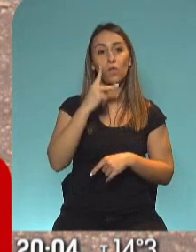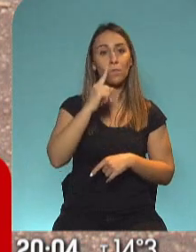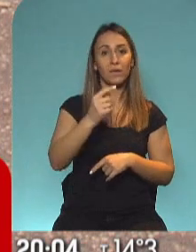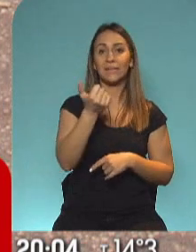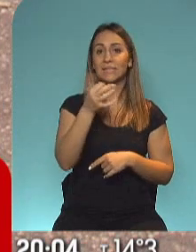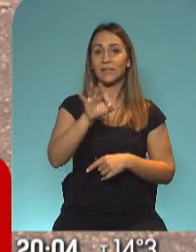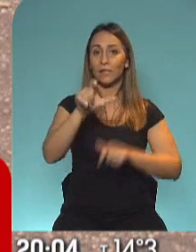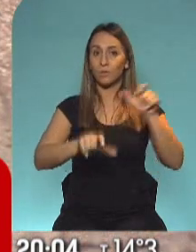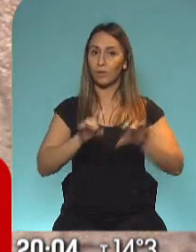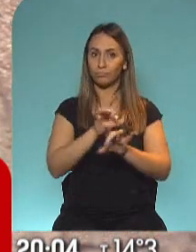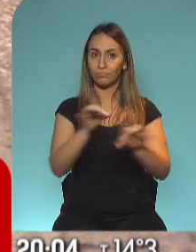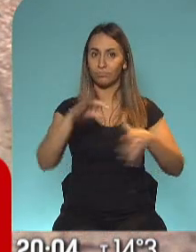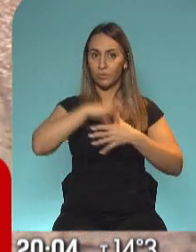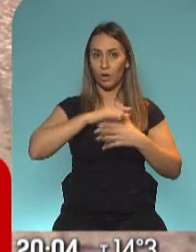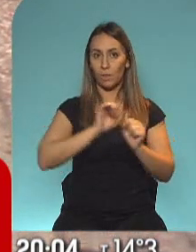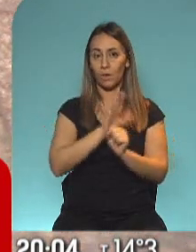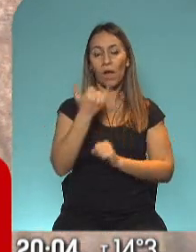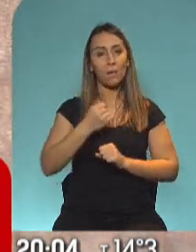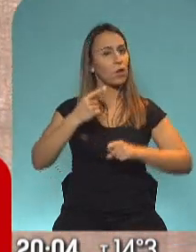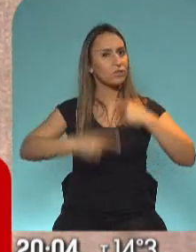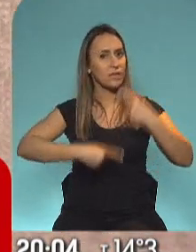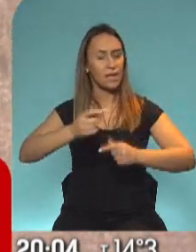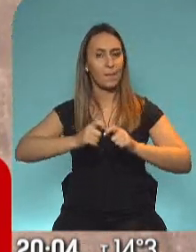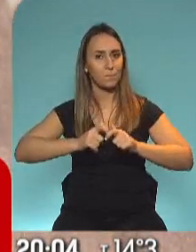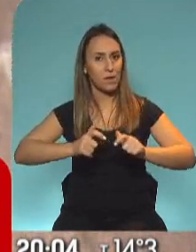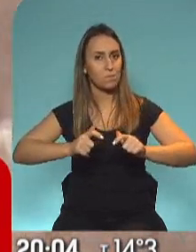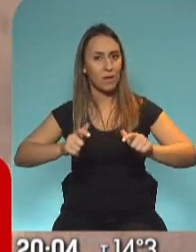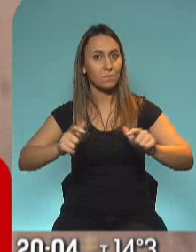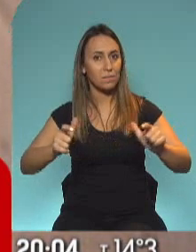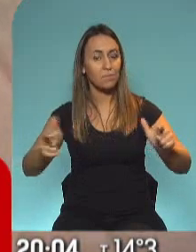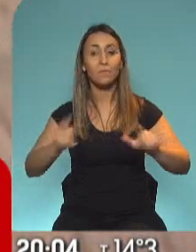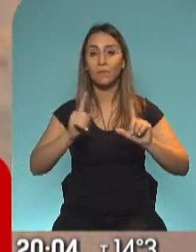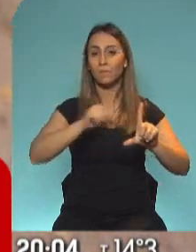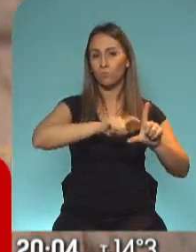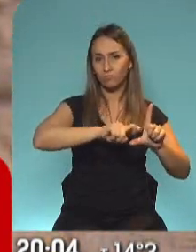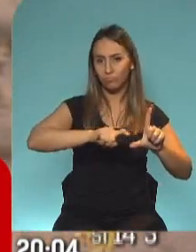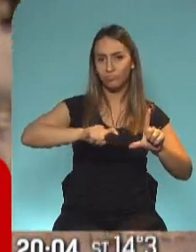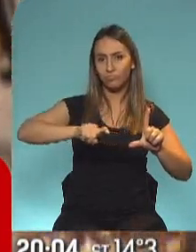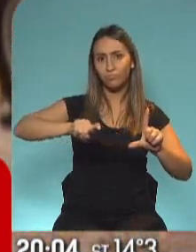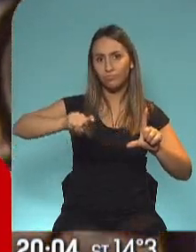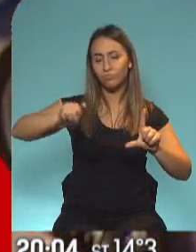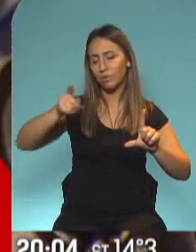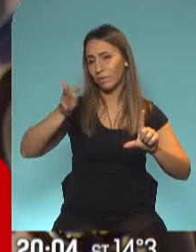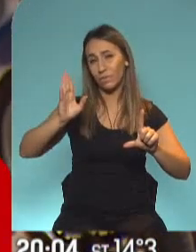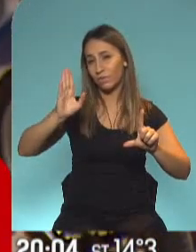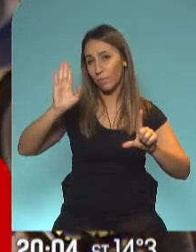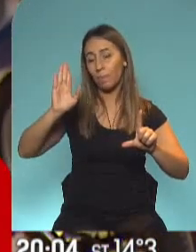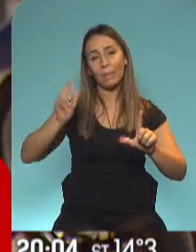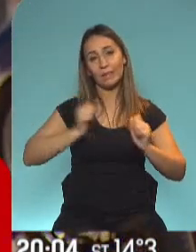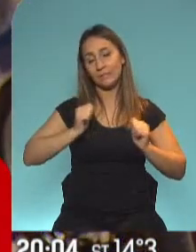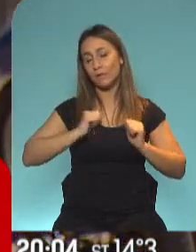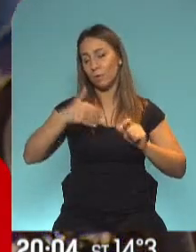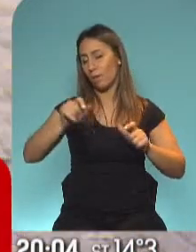2.060 contagios sigue aumentando y sigue subiendo esa línea. Se espera el pico, ya lo vienen diciendo